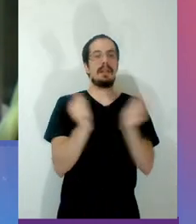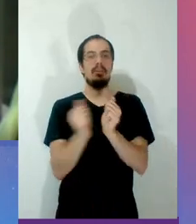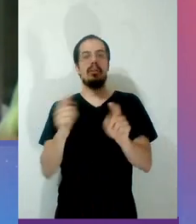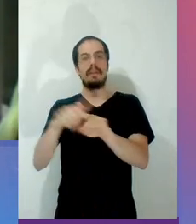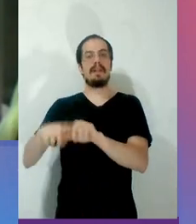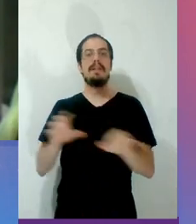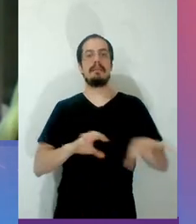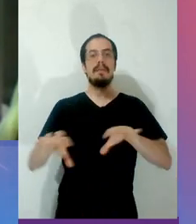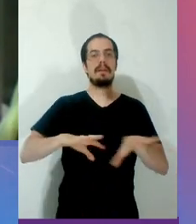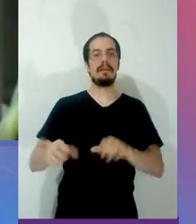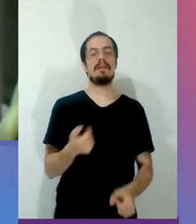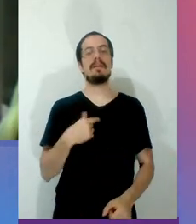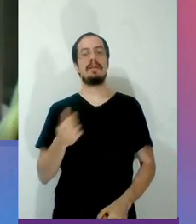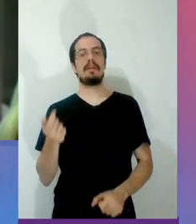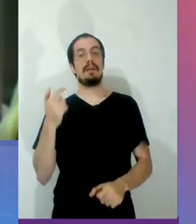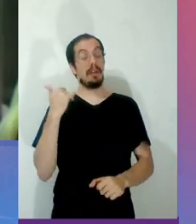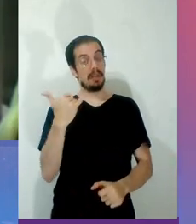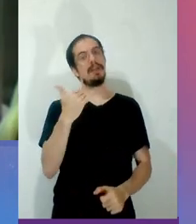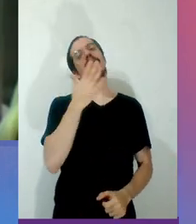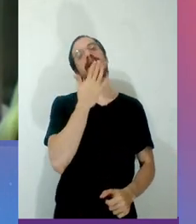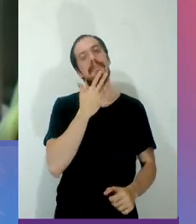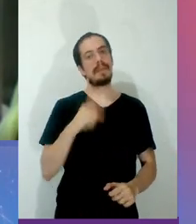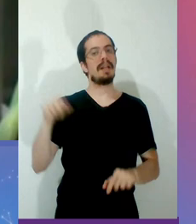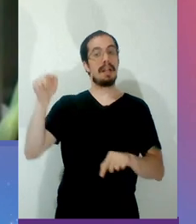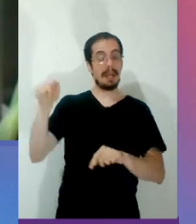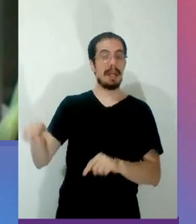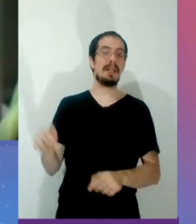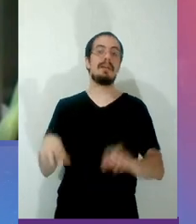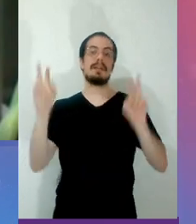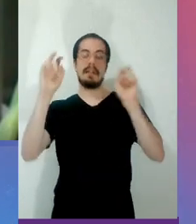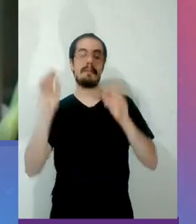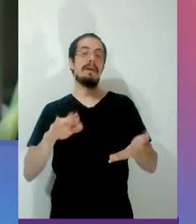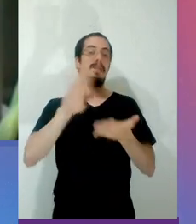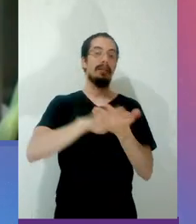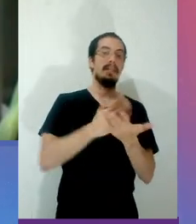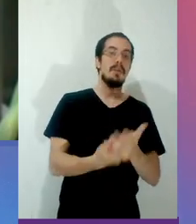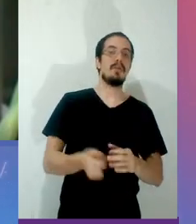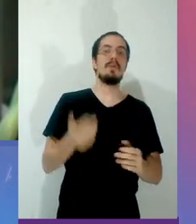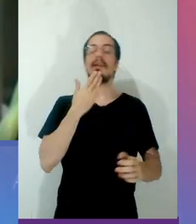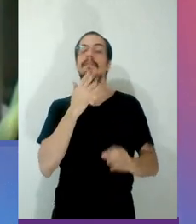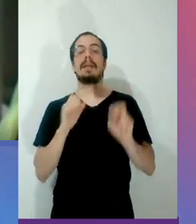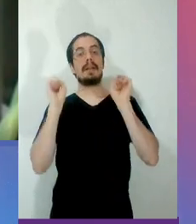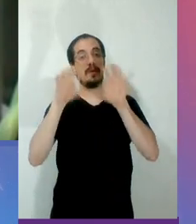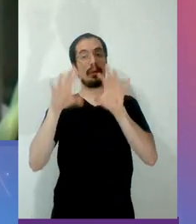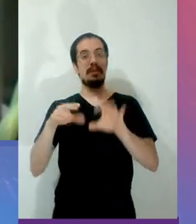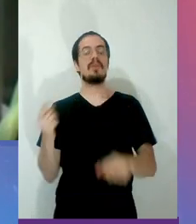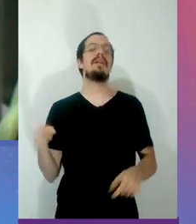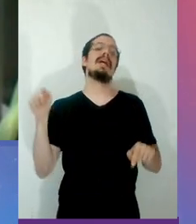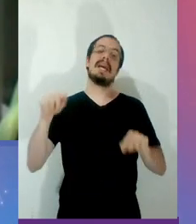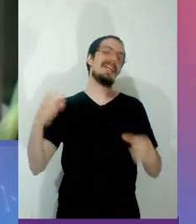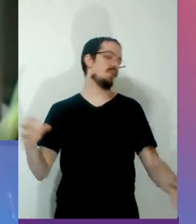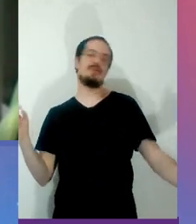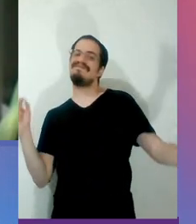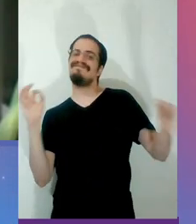que, y esta unión salud-educación creo que es fundamental.